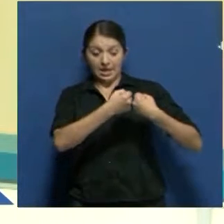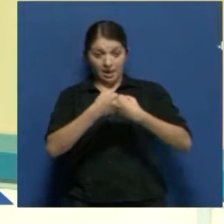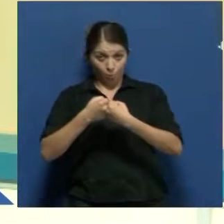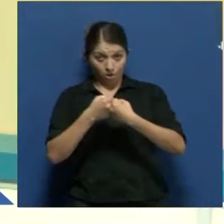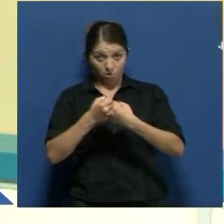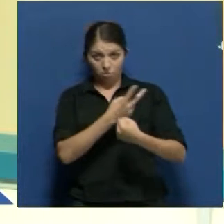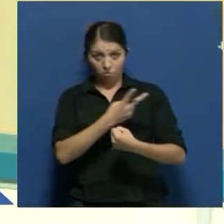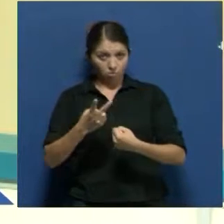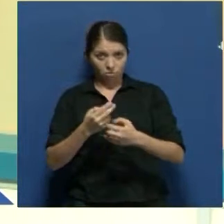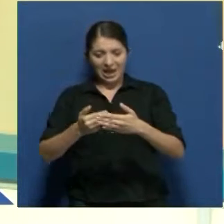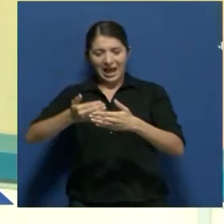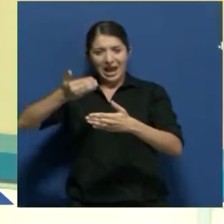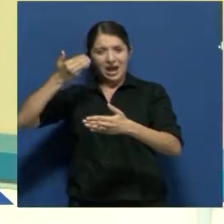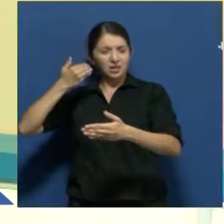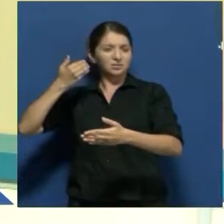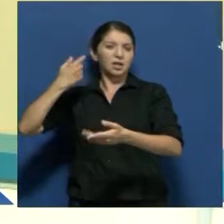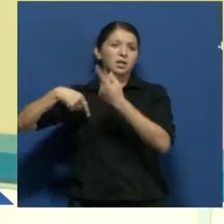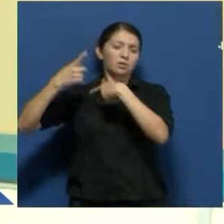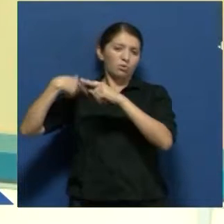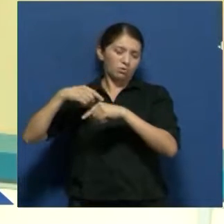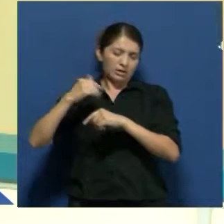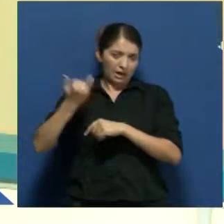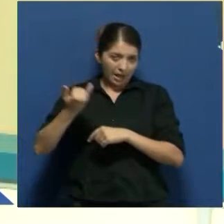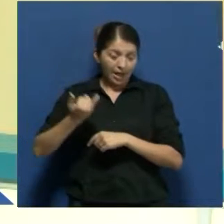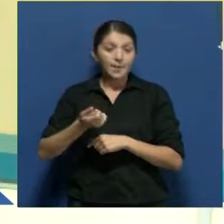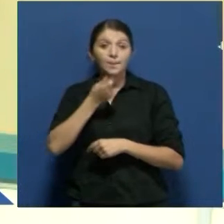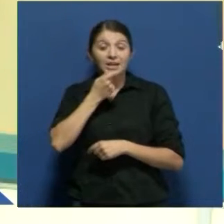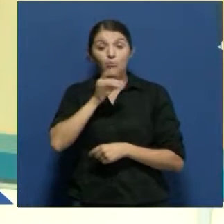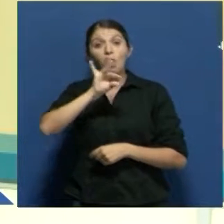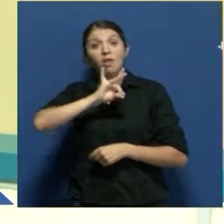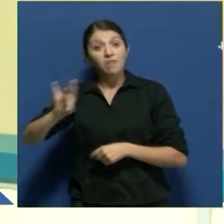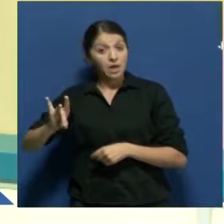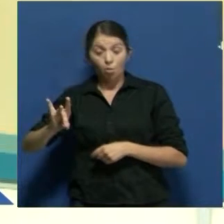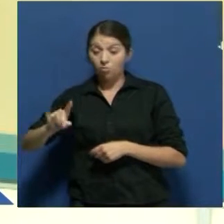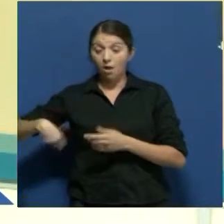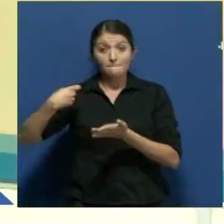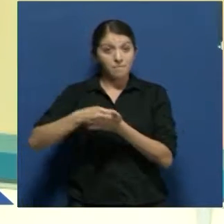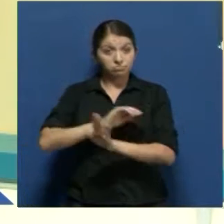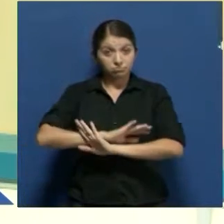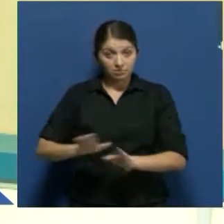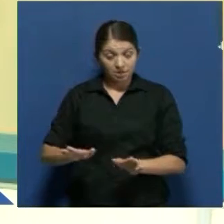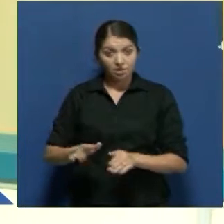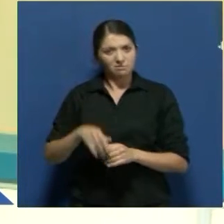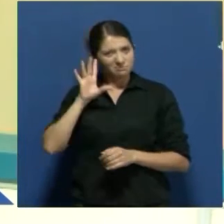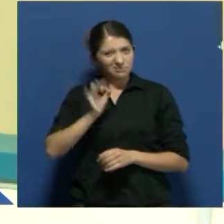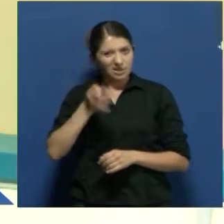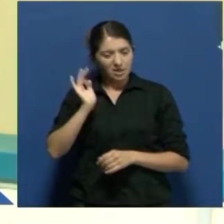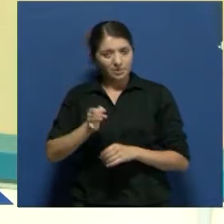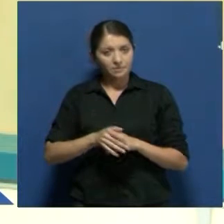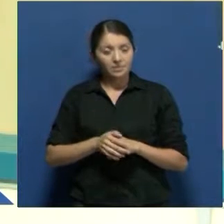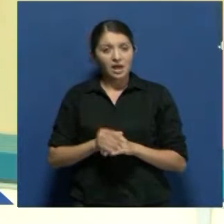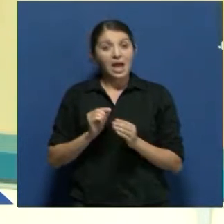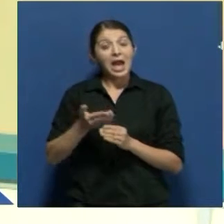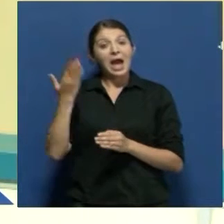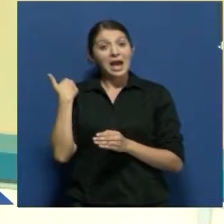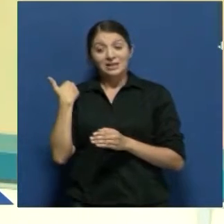estos hay muchos que tienen que ver con la cancelación de deudas y con la aplicación de la ley de quiebras. Eso hablamos hace un rato en